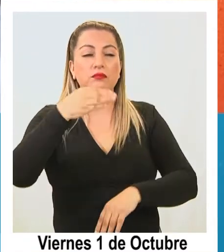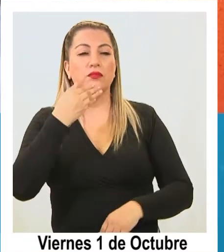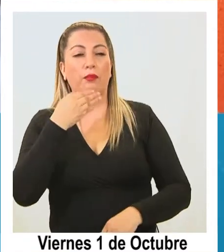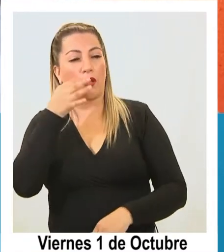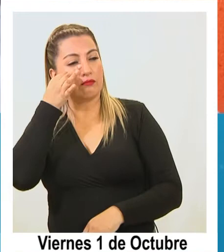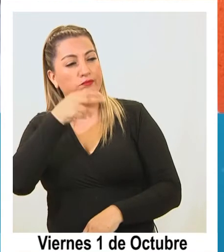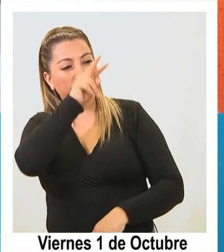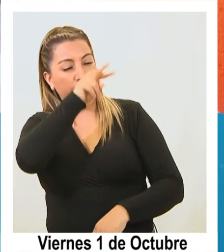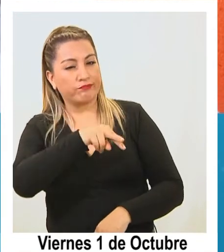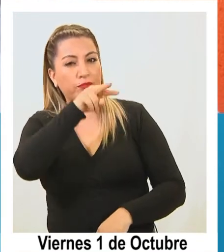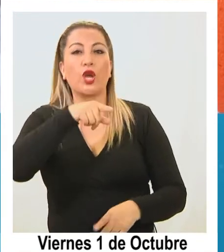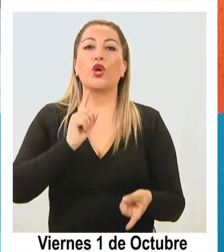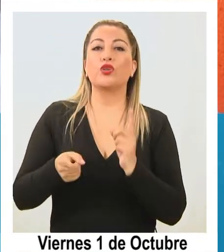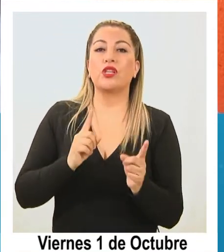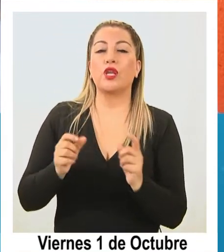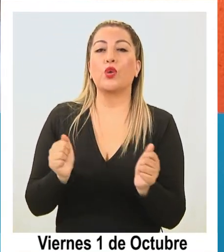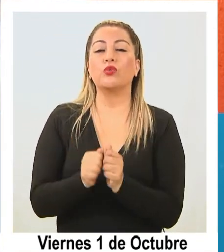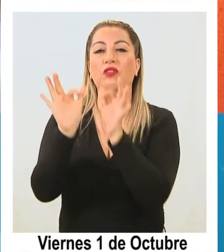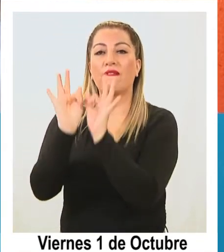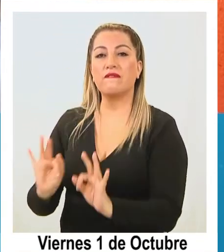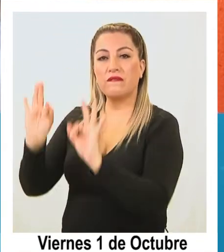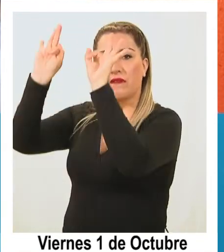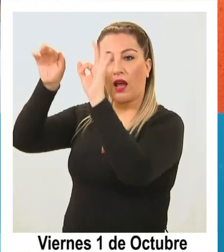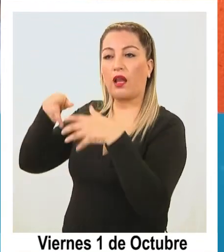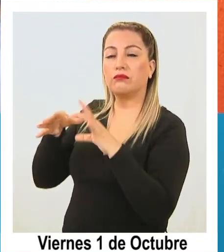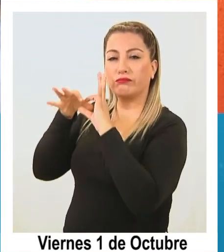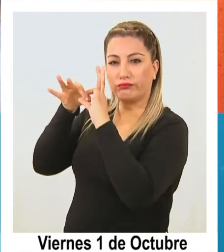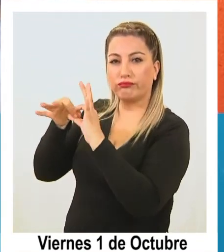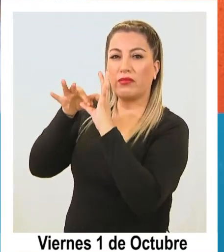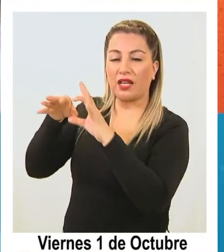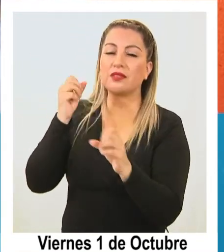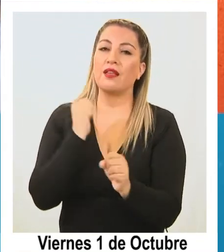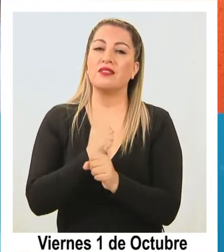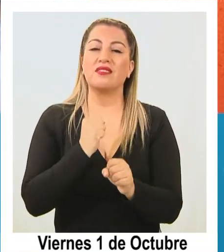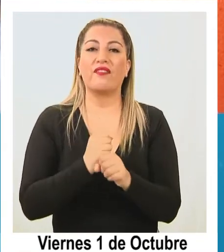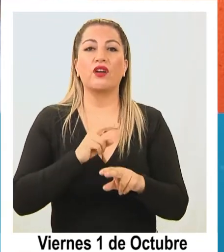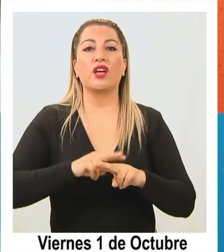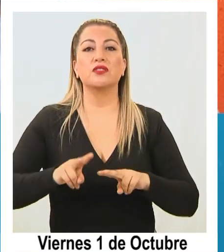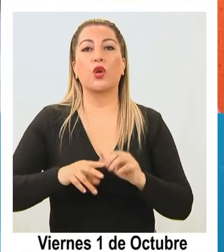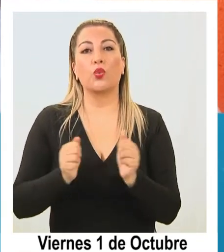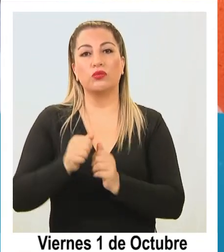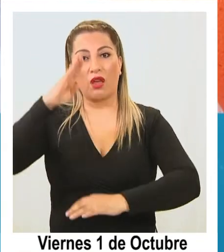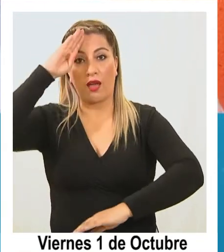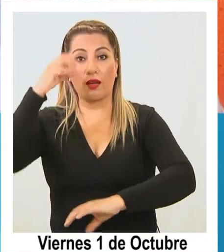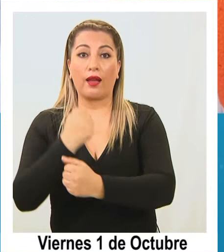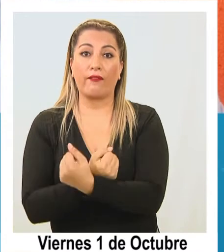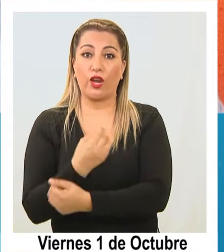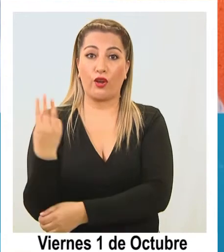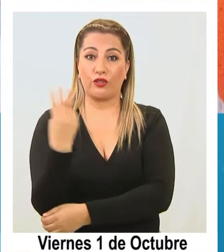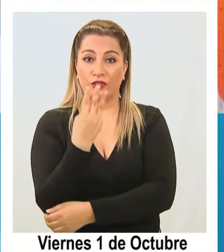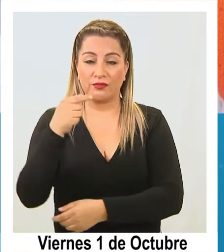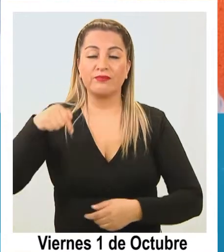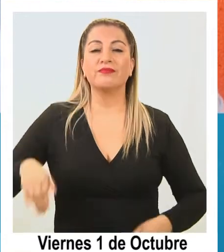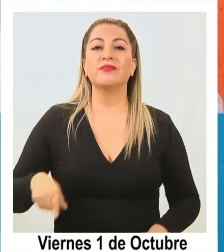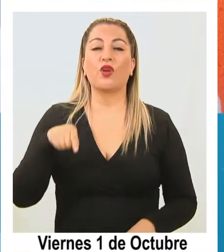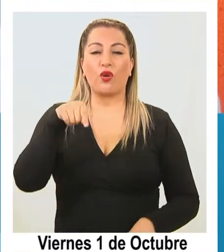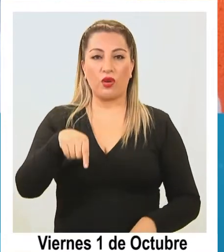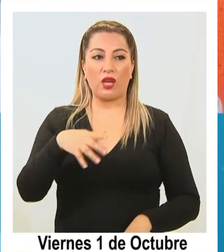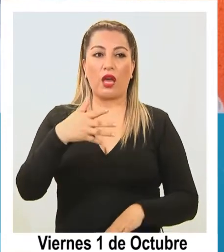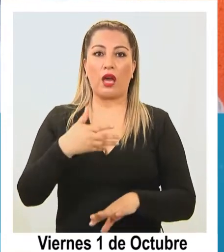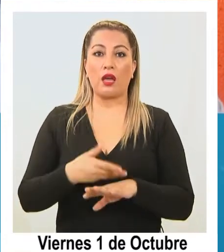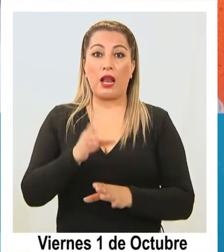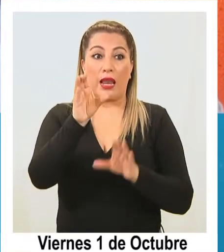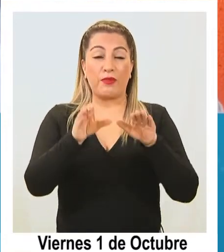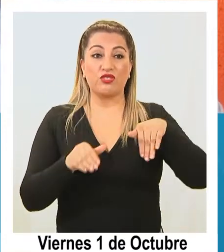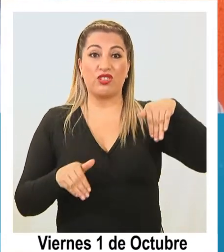hicimos una coordinación con la Fiscalía, que agradecemos el trabajo que está haciendo con Carabineros, y por lo tanto hoy día están quedando detenidas